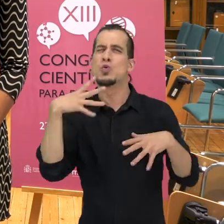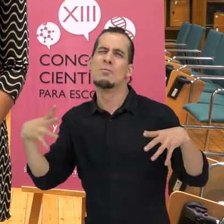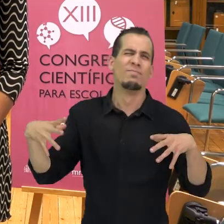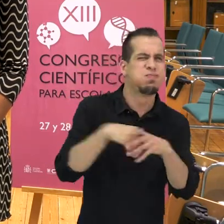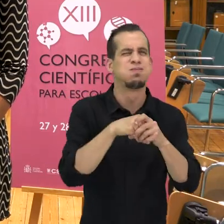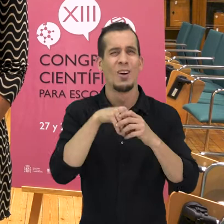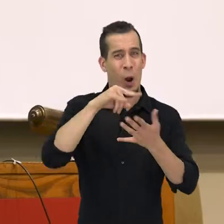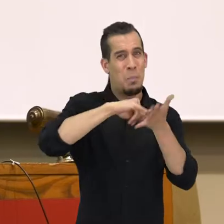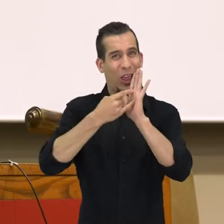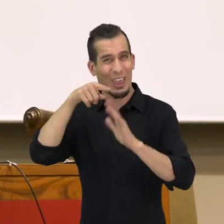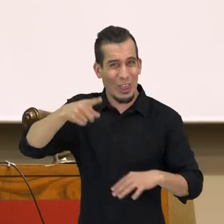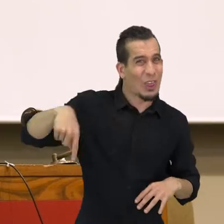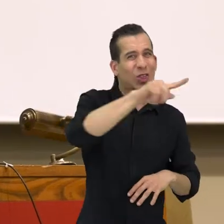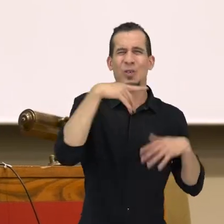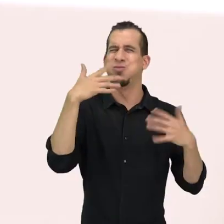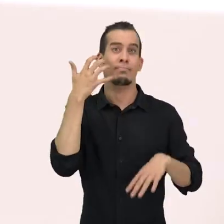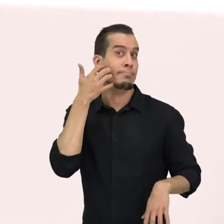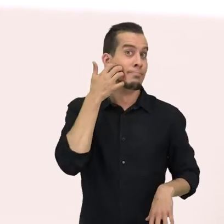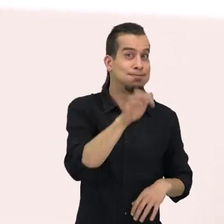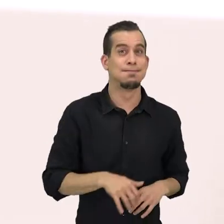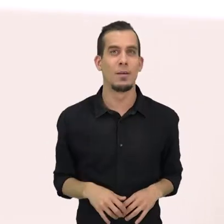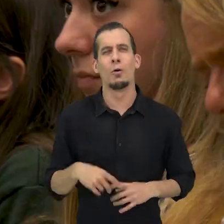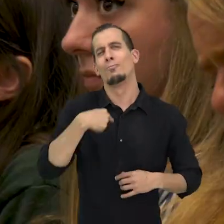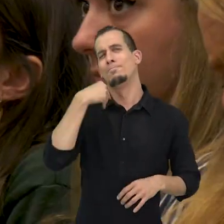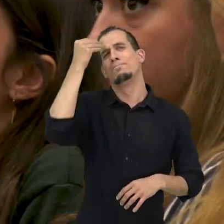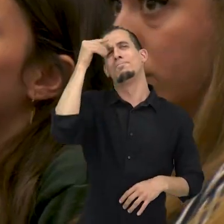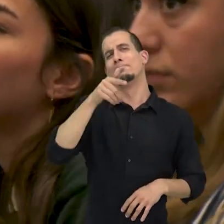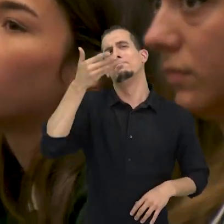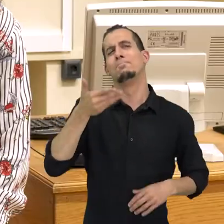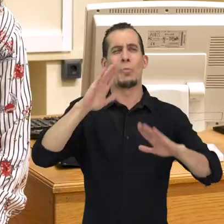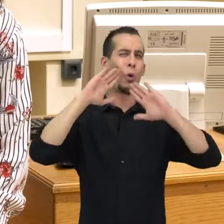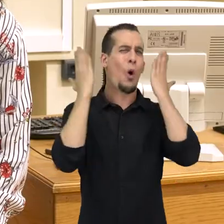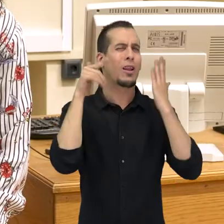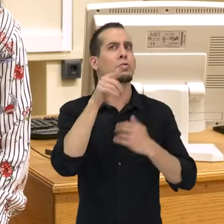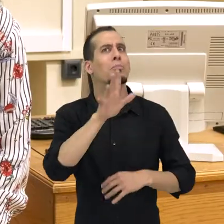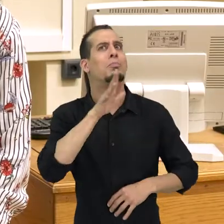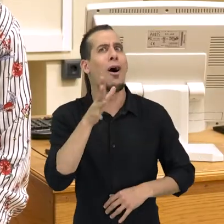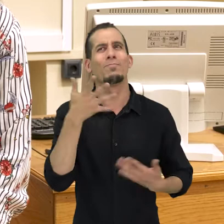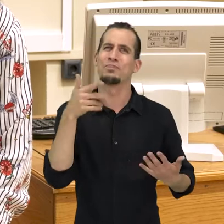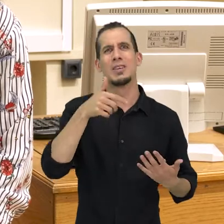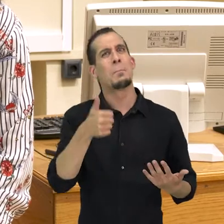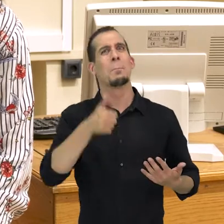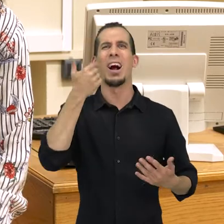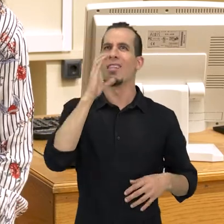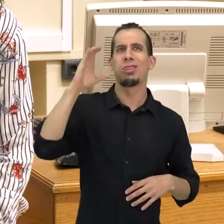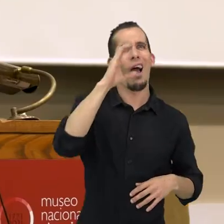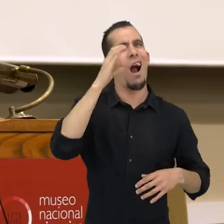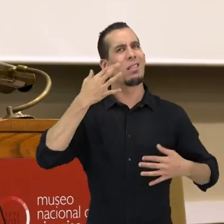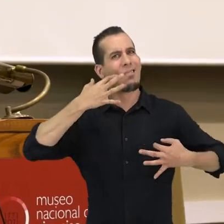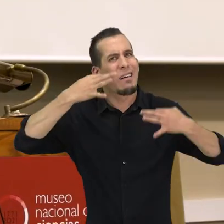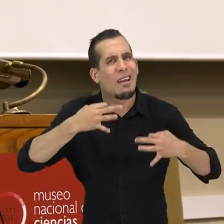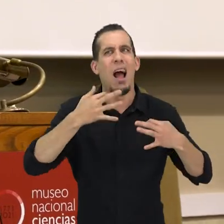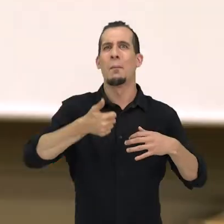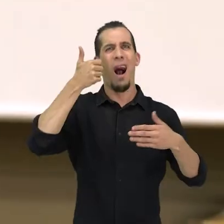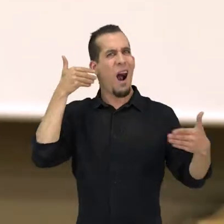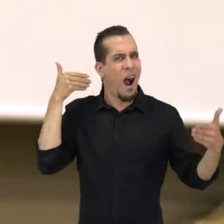los profesores y los alumnos y bueno, lo originales que son todos los proyectos. Creo que son muy importantes estos congresos porque nos acercan un poco a lo que es